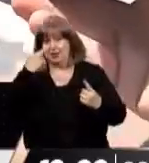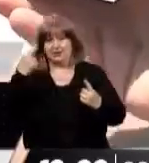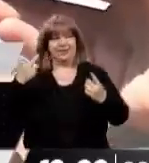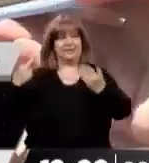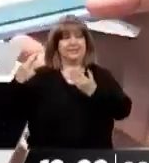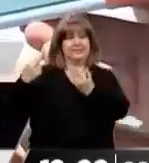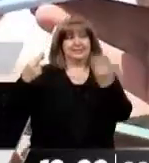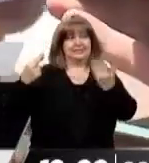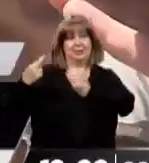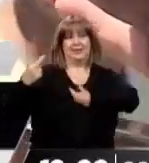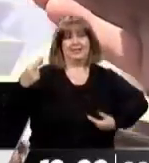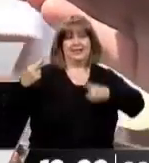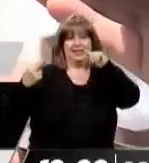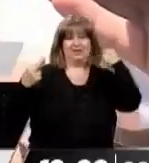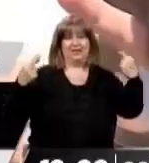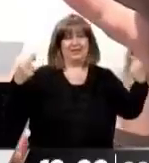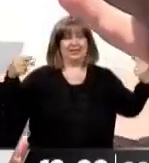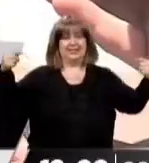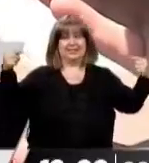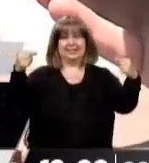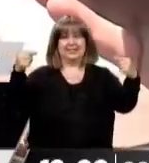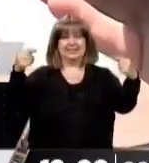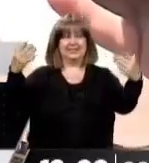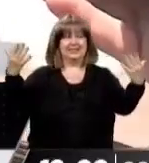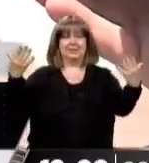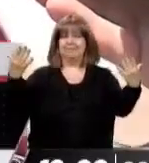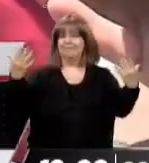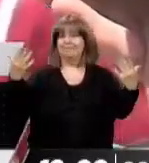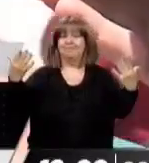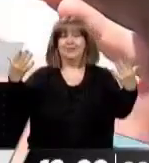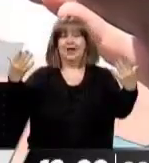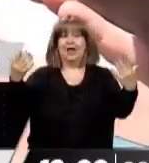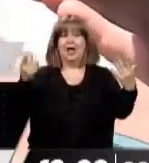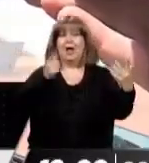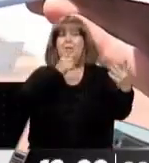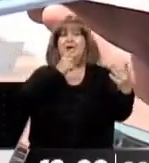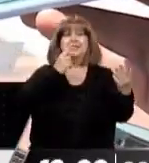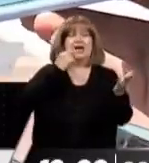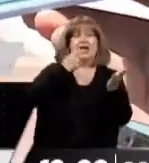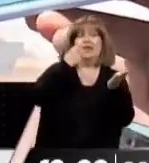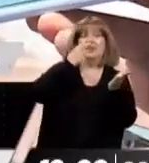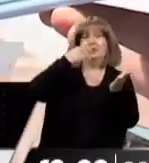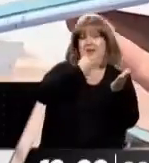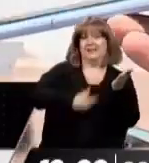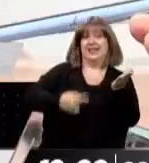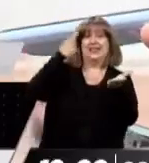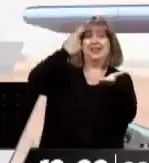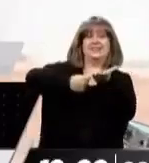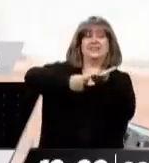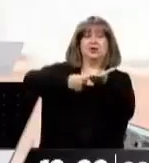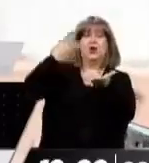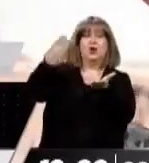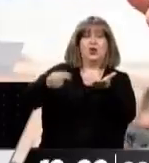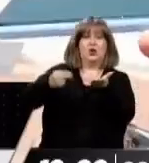presidente, provincial, nuestro gobernador, que son contemporáneas al laudo que recién llega por Portezuelo